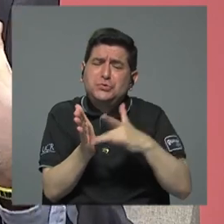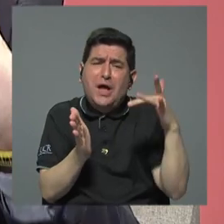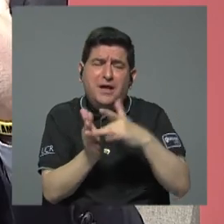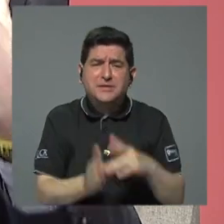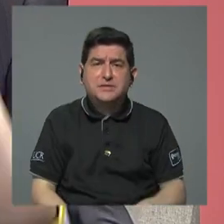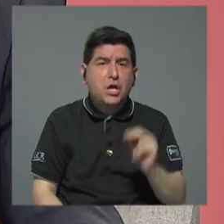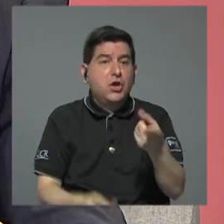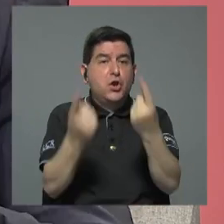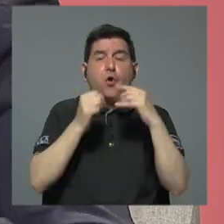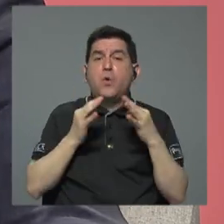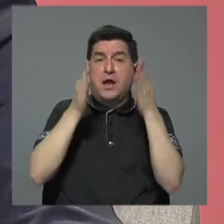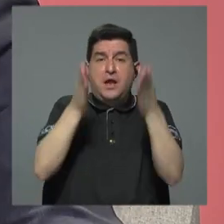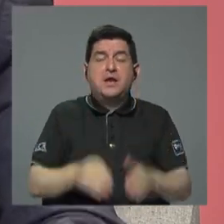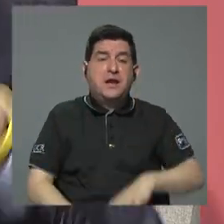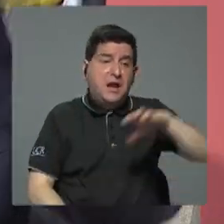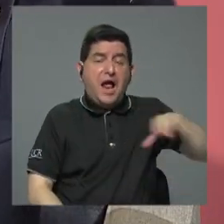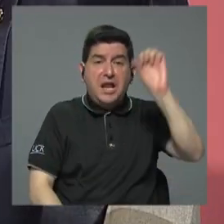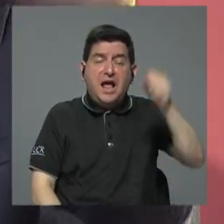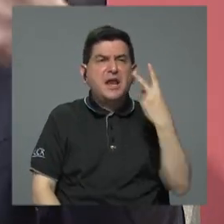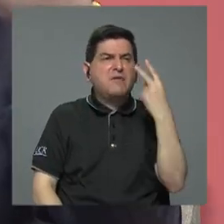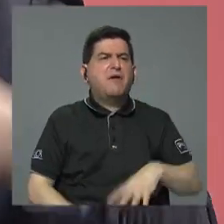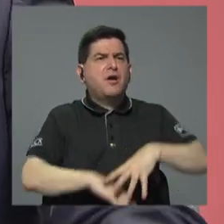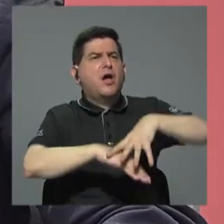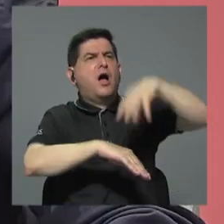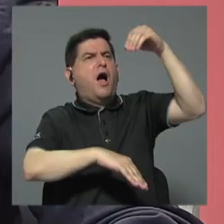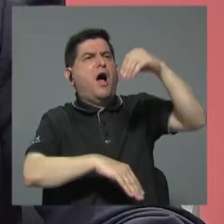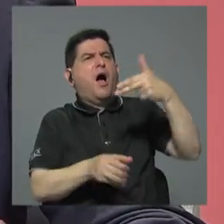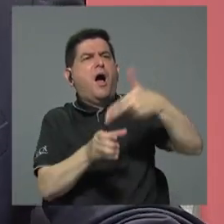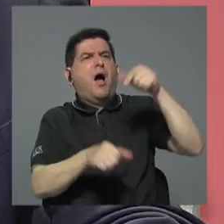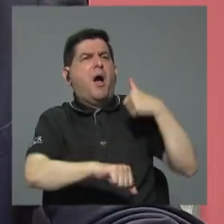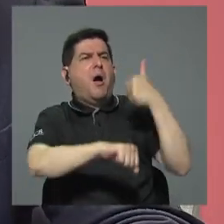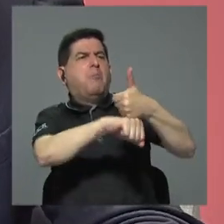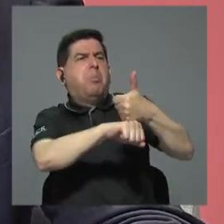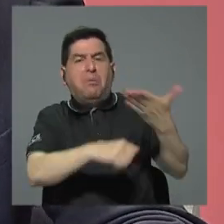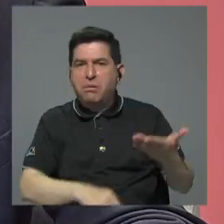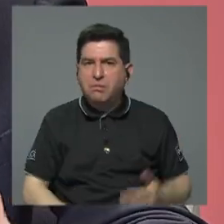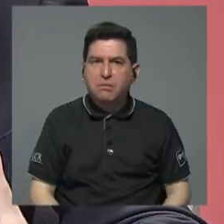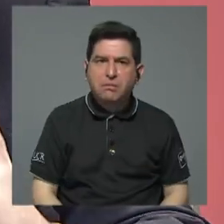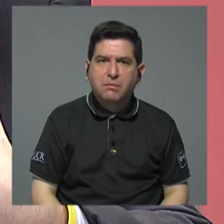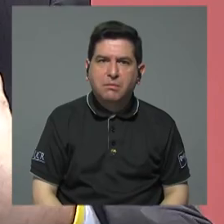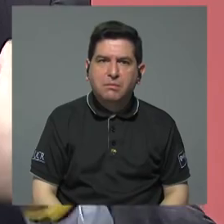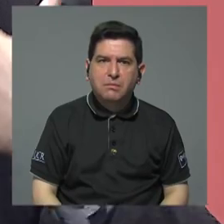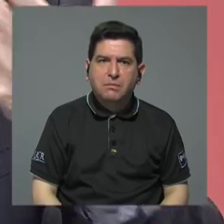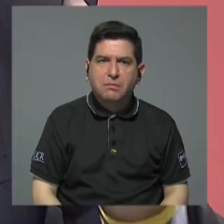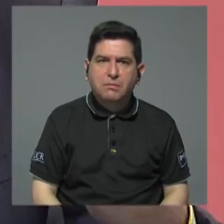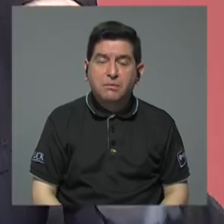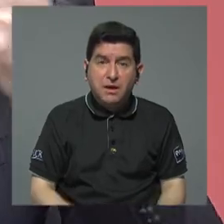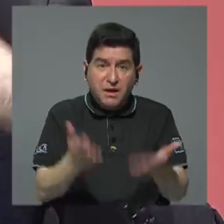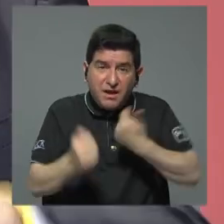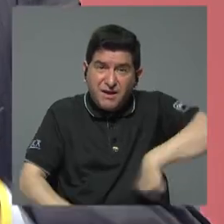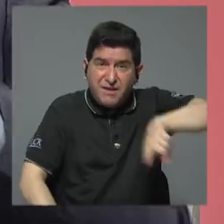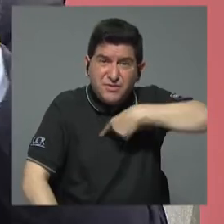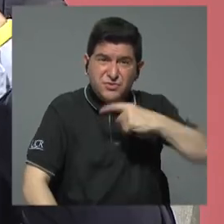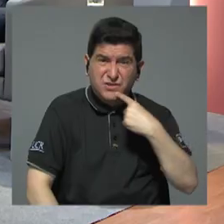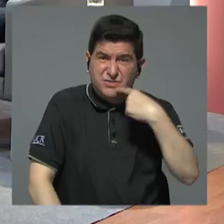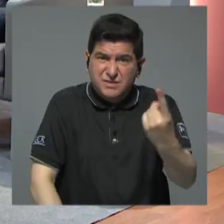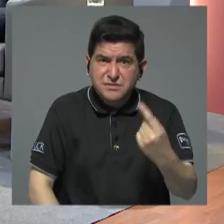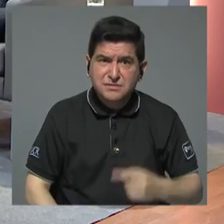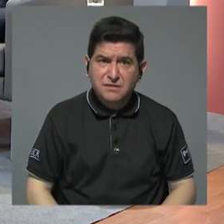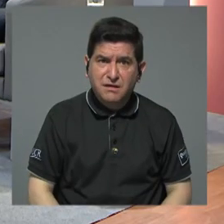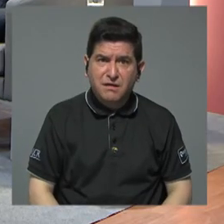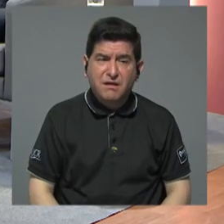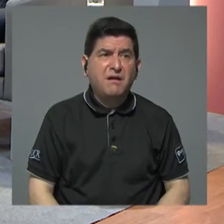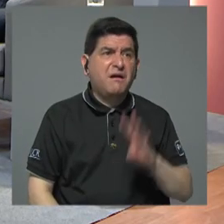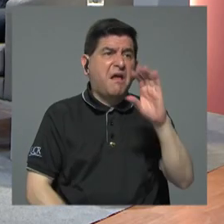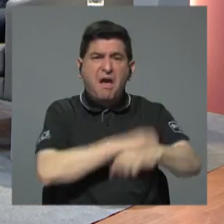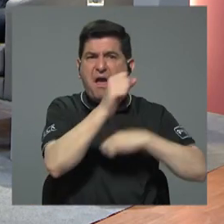van a venir los turistas al Caribe Sur a ver la plataforma petrolera puesta ahí. Entonces, cuando queremos decir que de